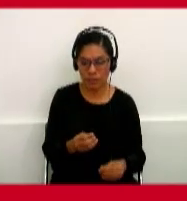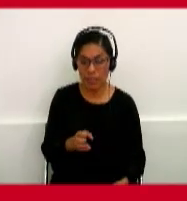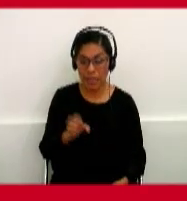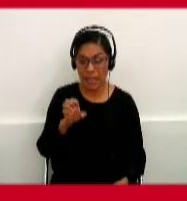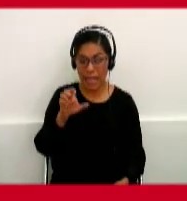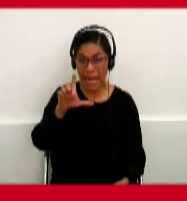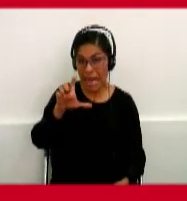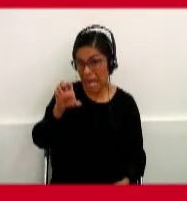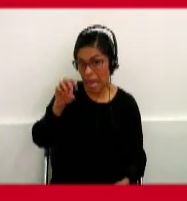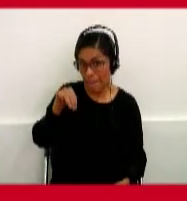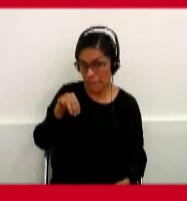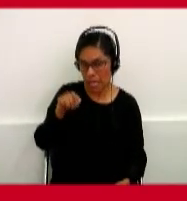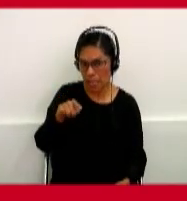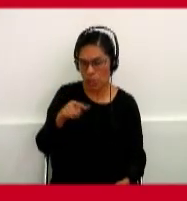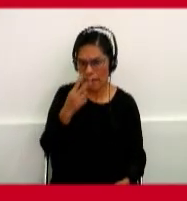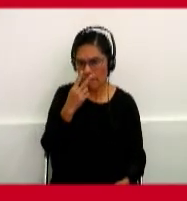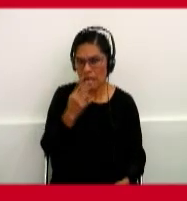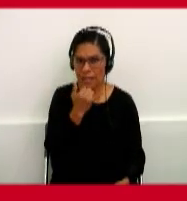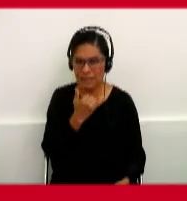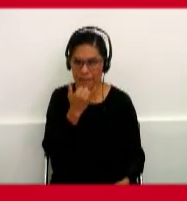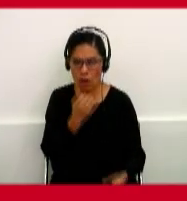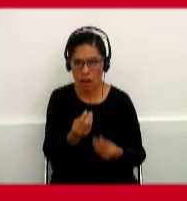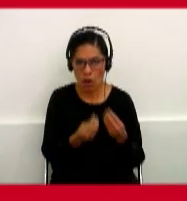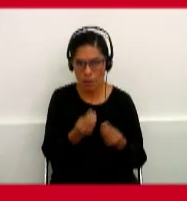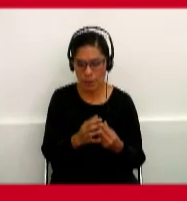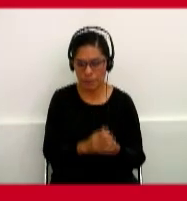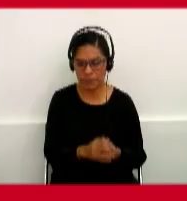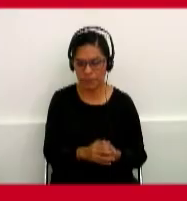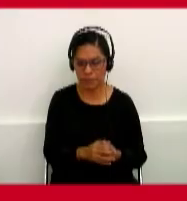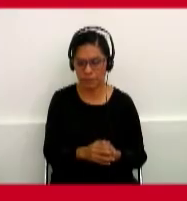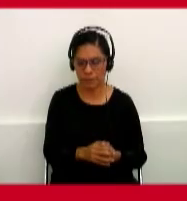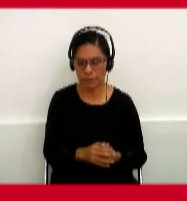Para definir mecanismo de falla, ¿no?